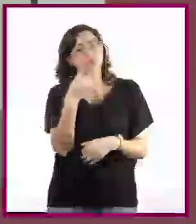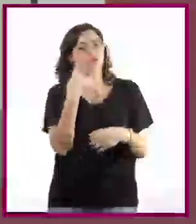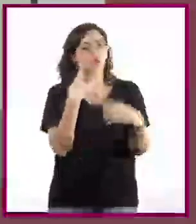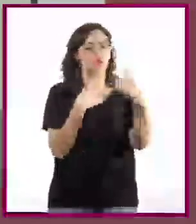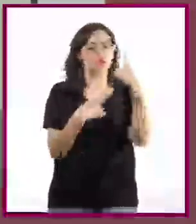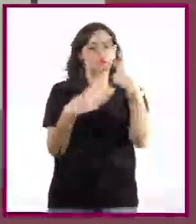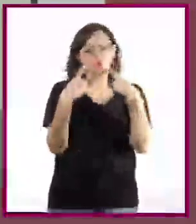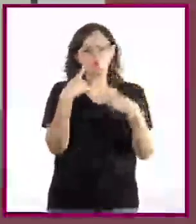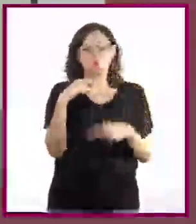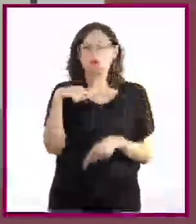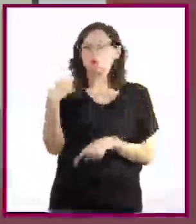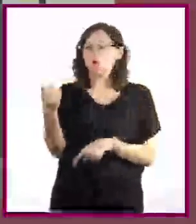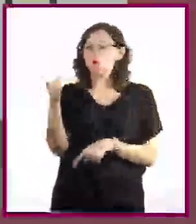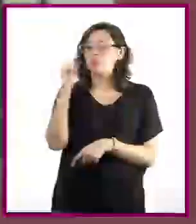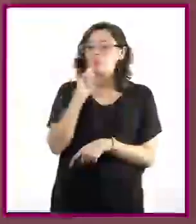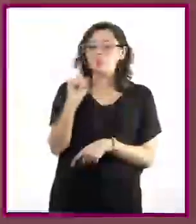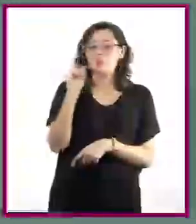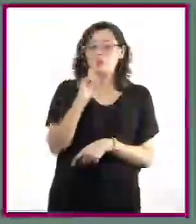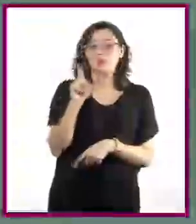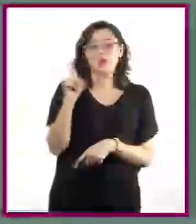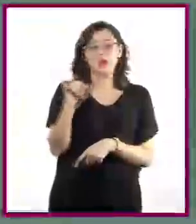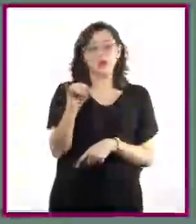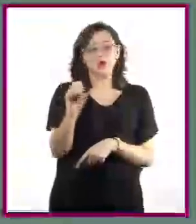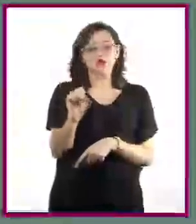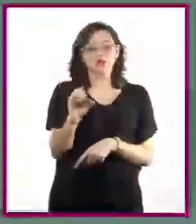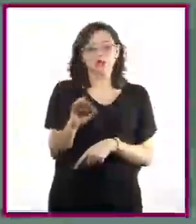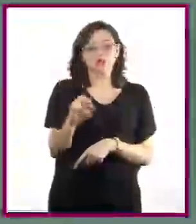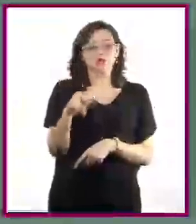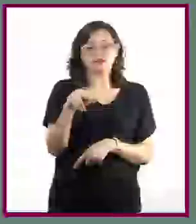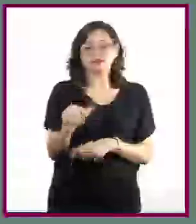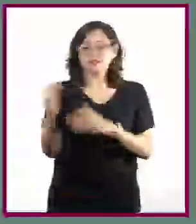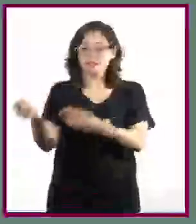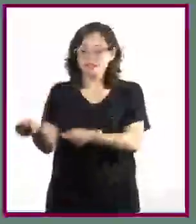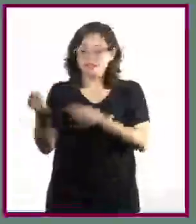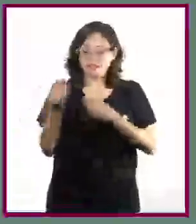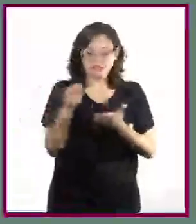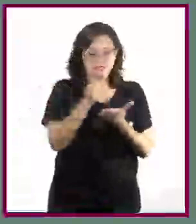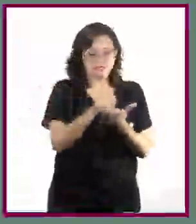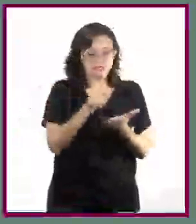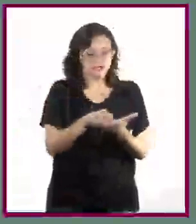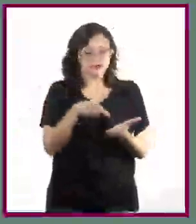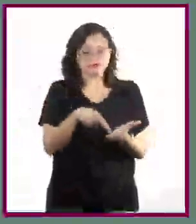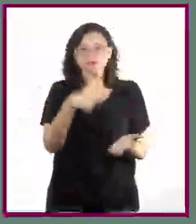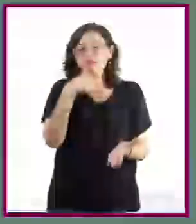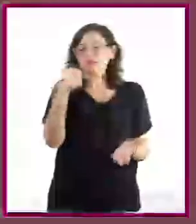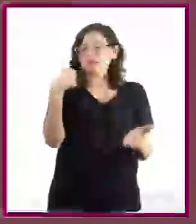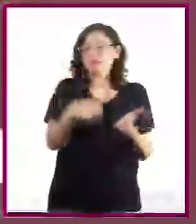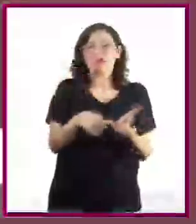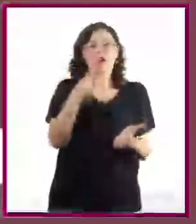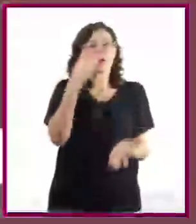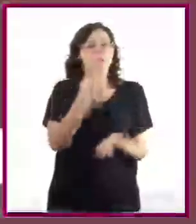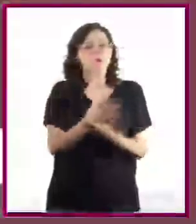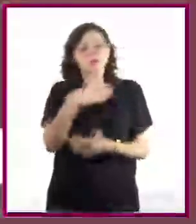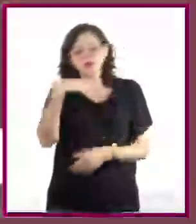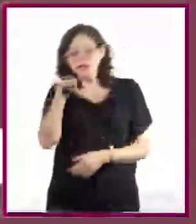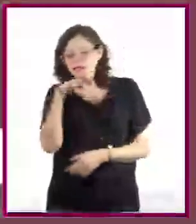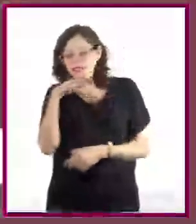carta donde Josefina le relata que lo único que tienen para comer ella y su hijo son cebollas hervidas y